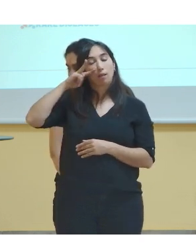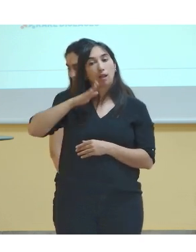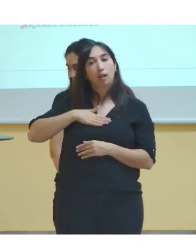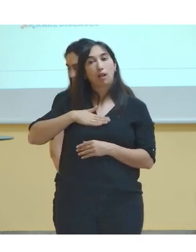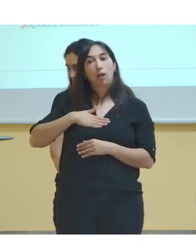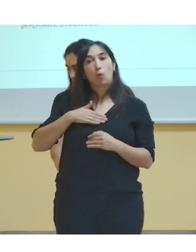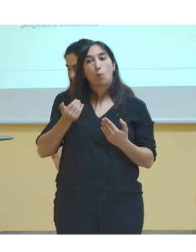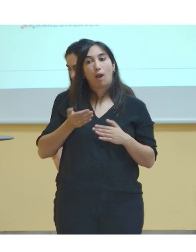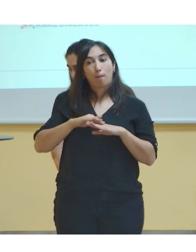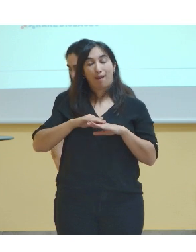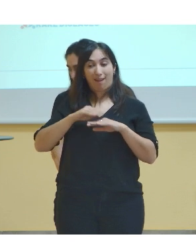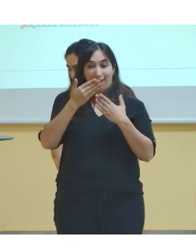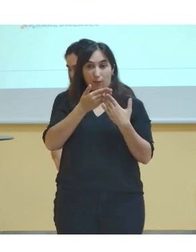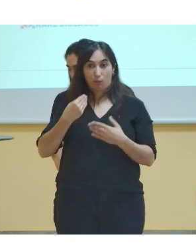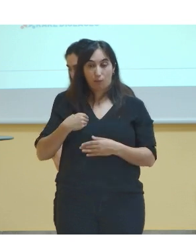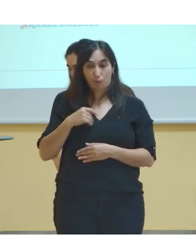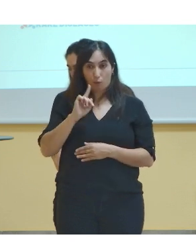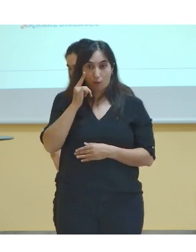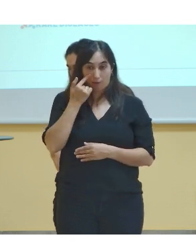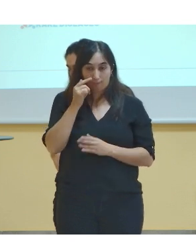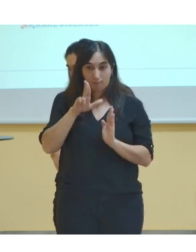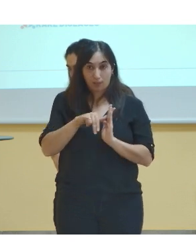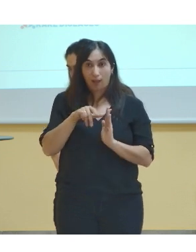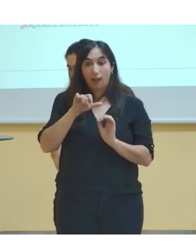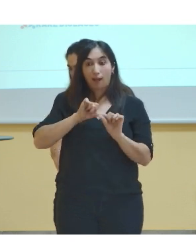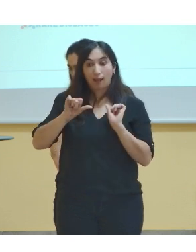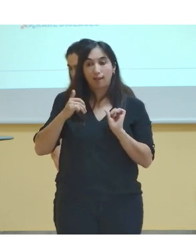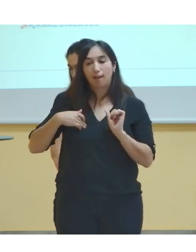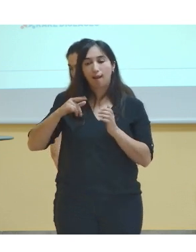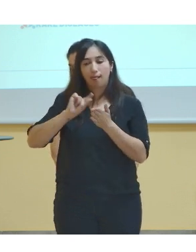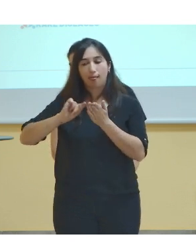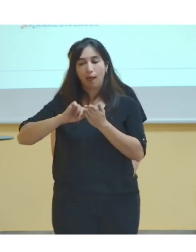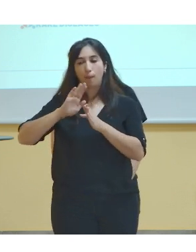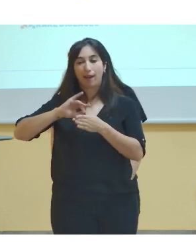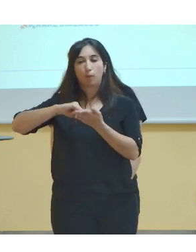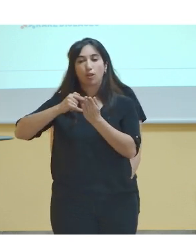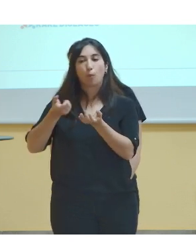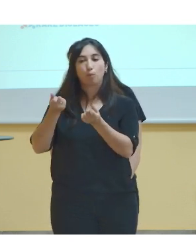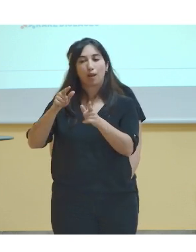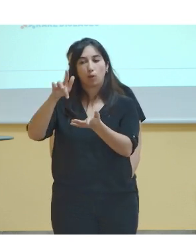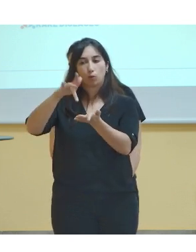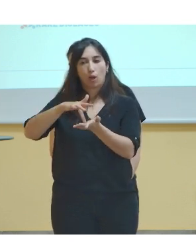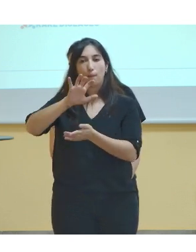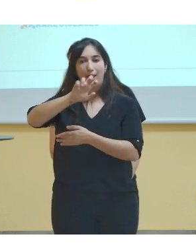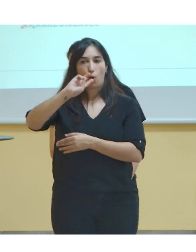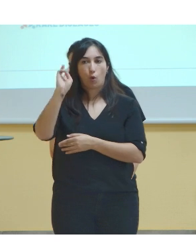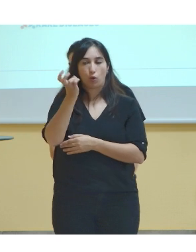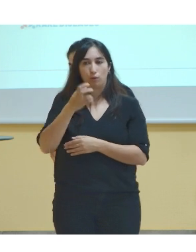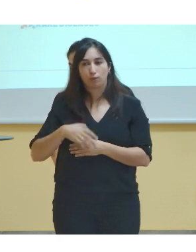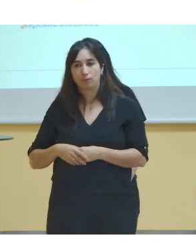este estudio de retraso diagnóstico. Y de ahí se tomó nota para poder hacer un proyecto similar de investigación en otros